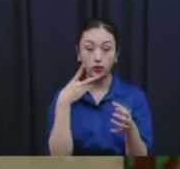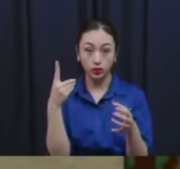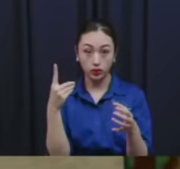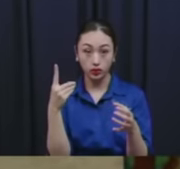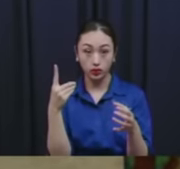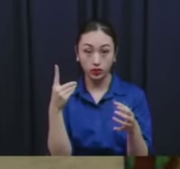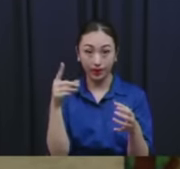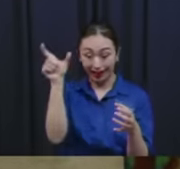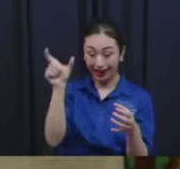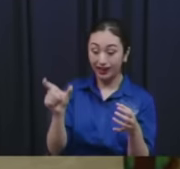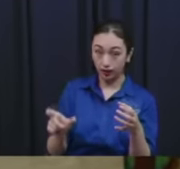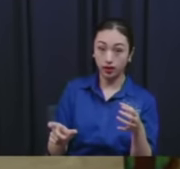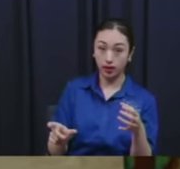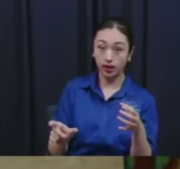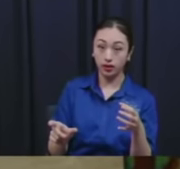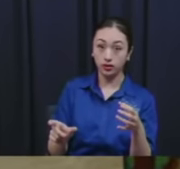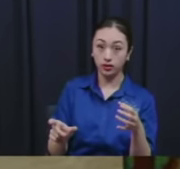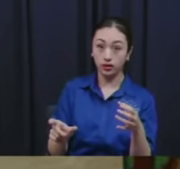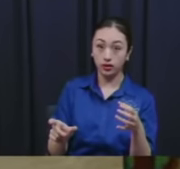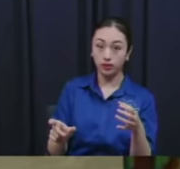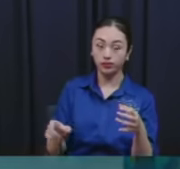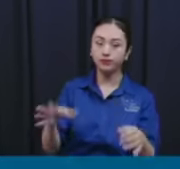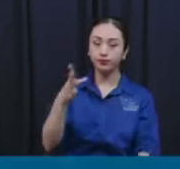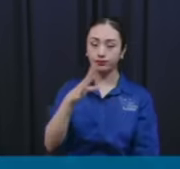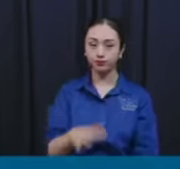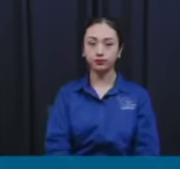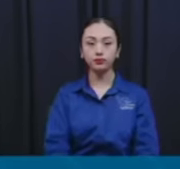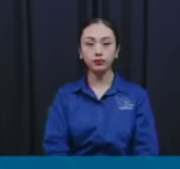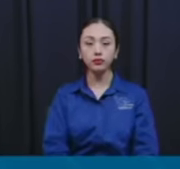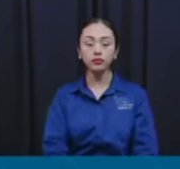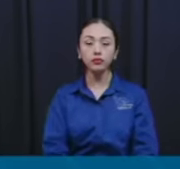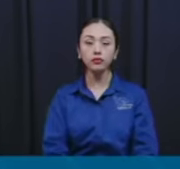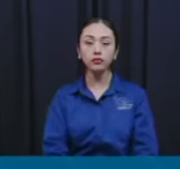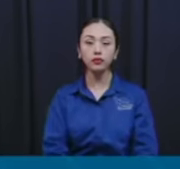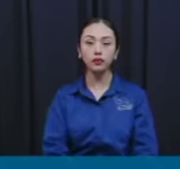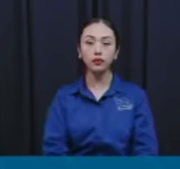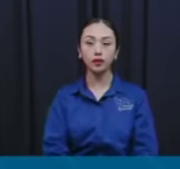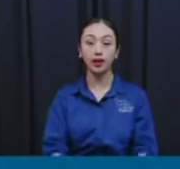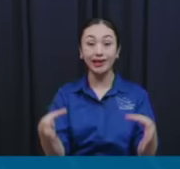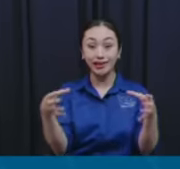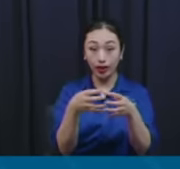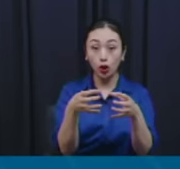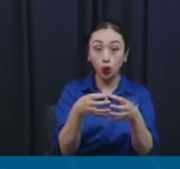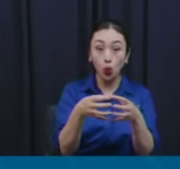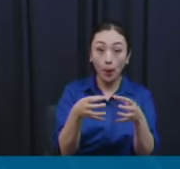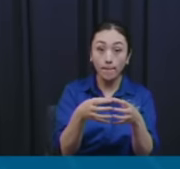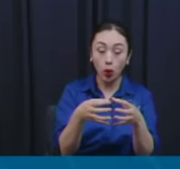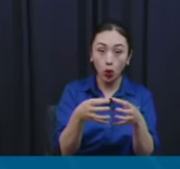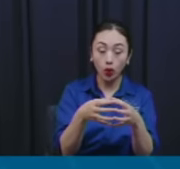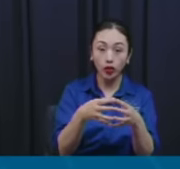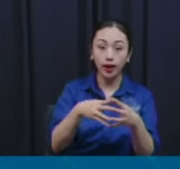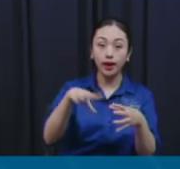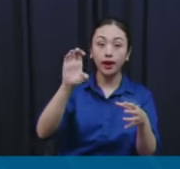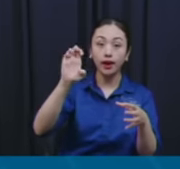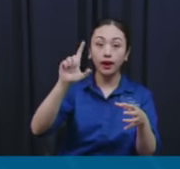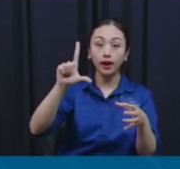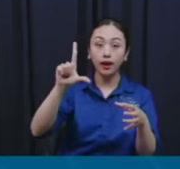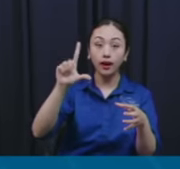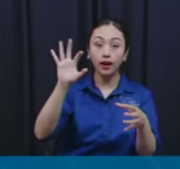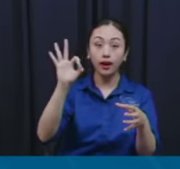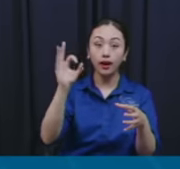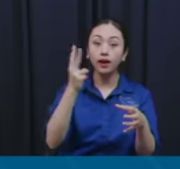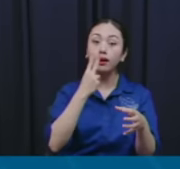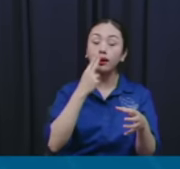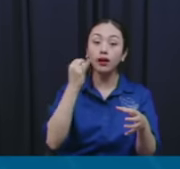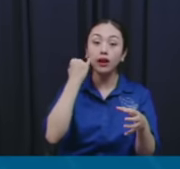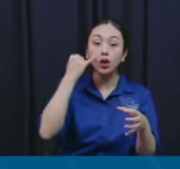el juzga medio la congregación de los dioses entonces la creación que Dios hizo es